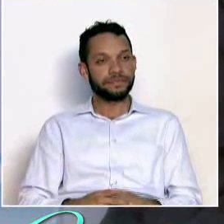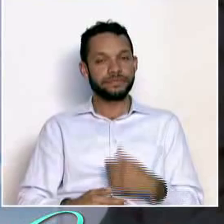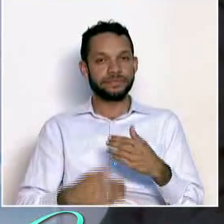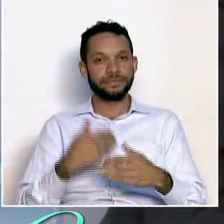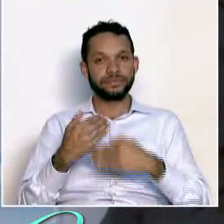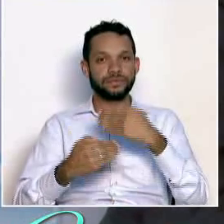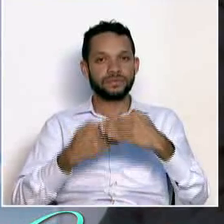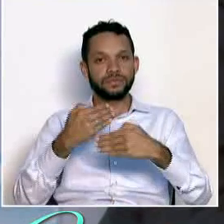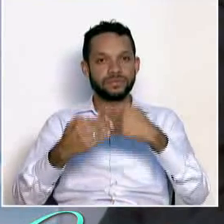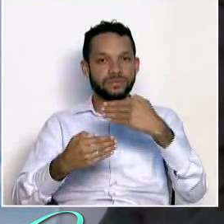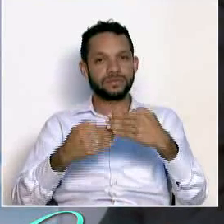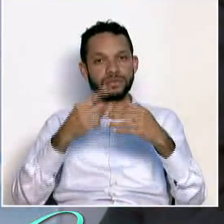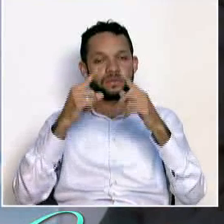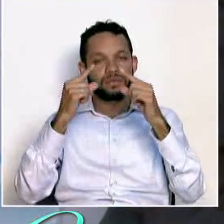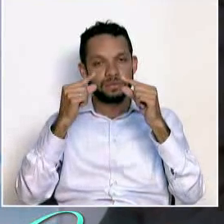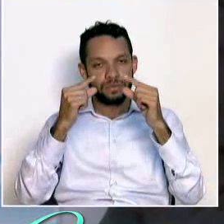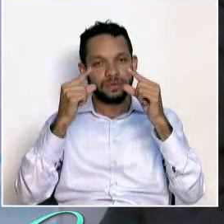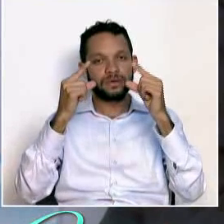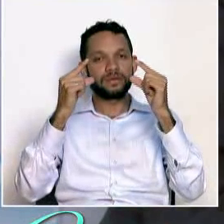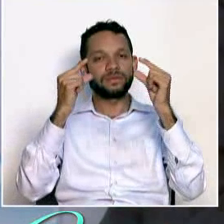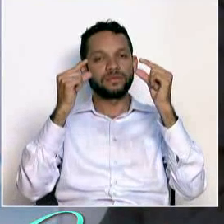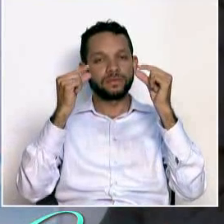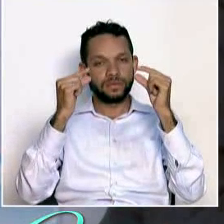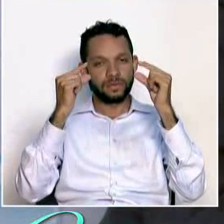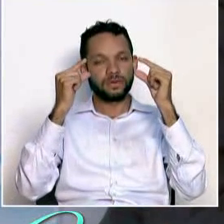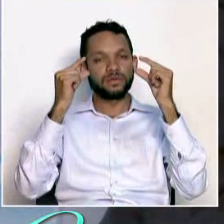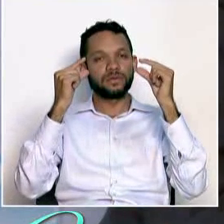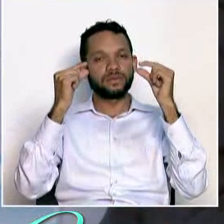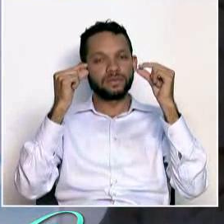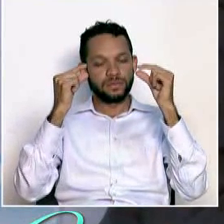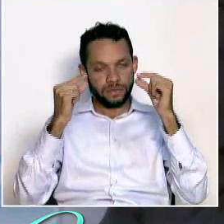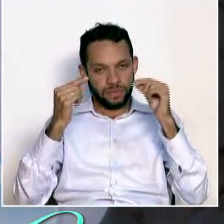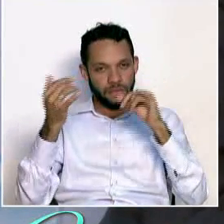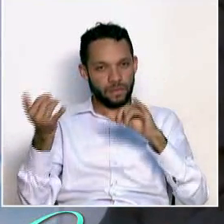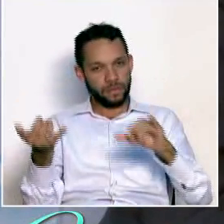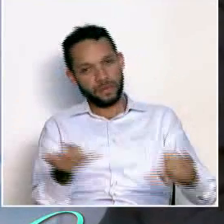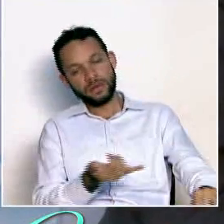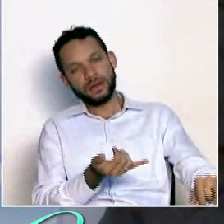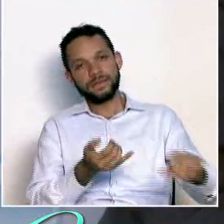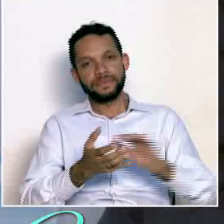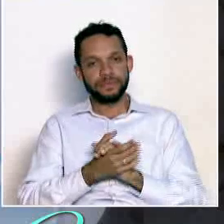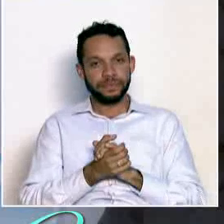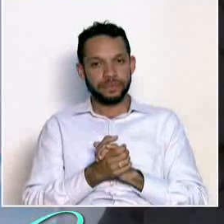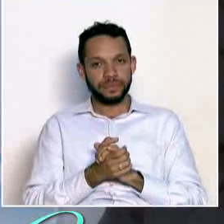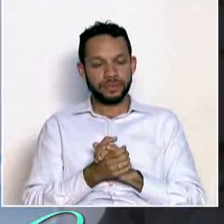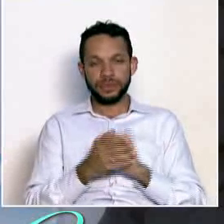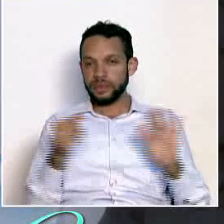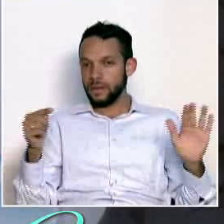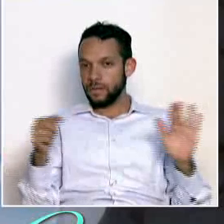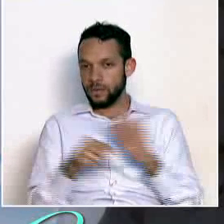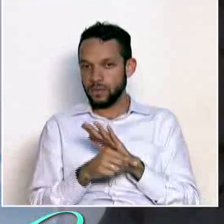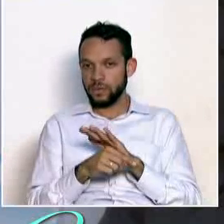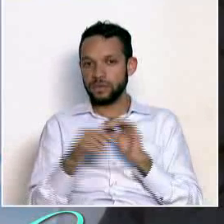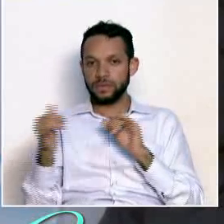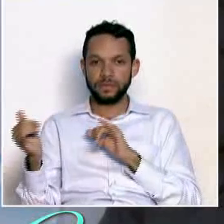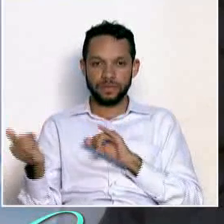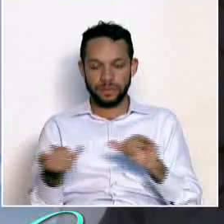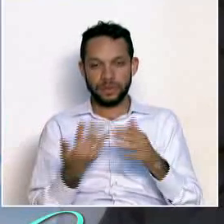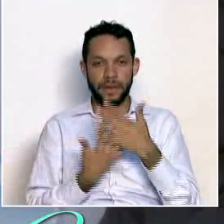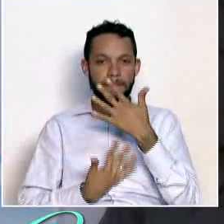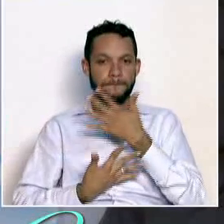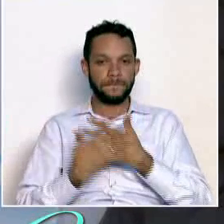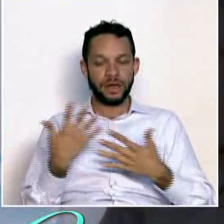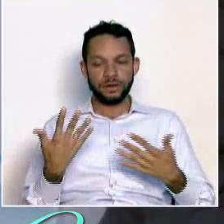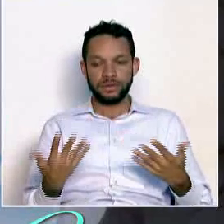continúa flotando y es el indicativo de que tu sueño se va profundizando. Mientras el brazo